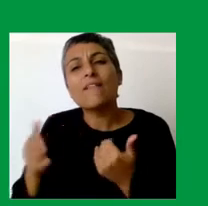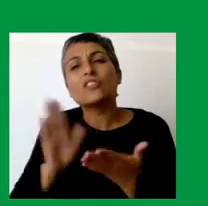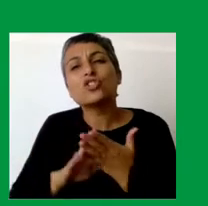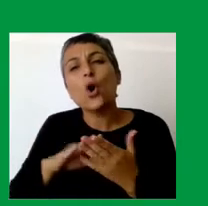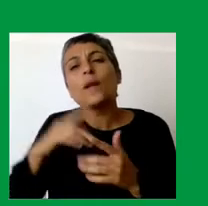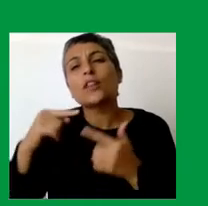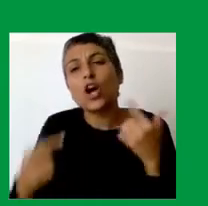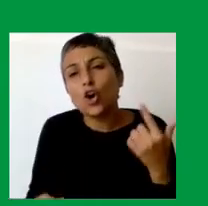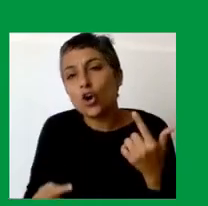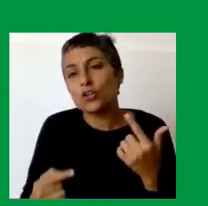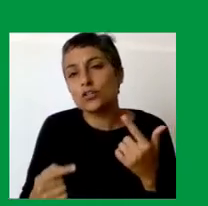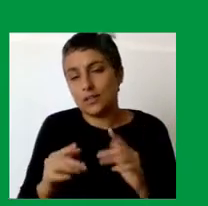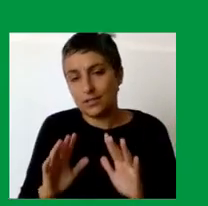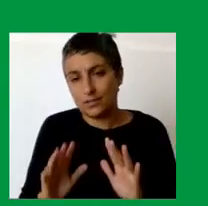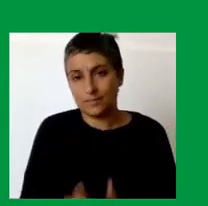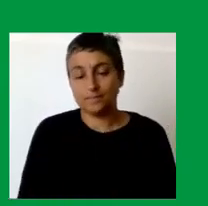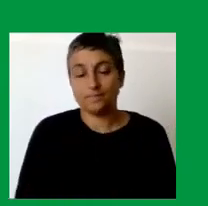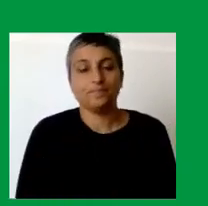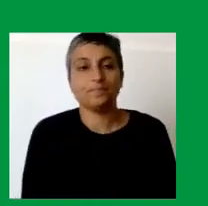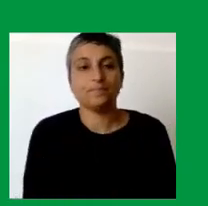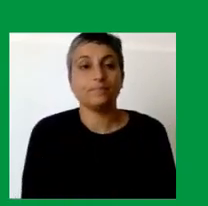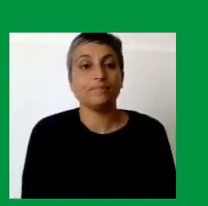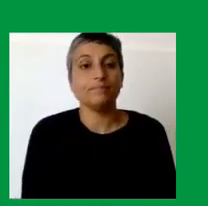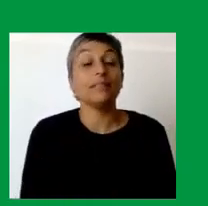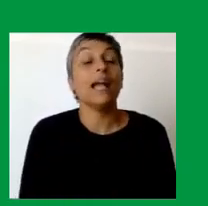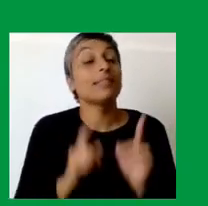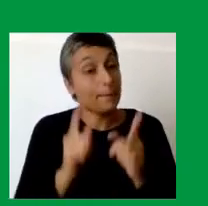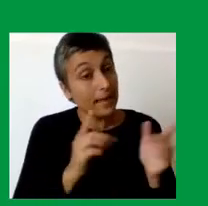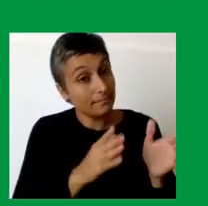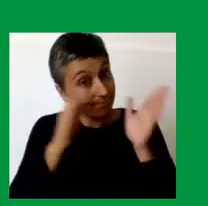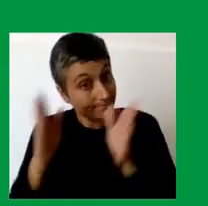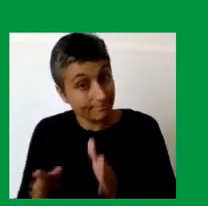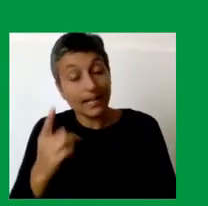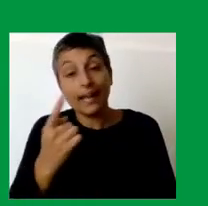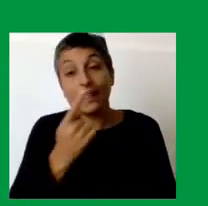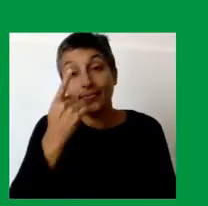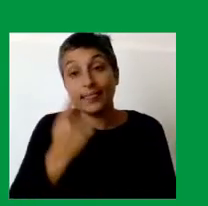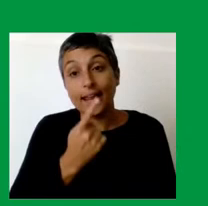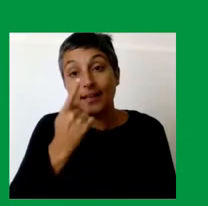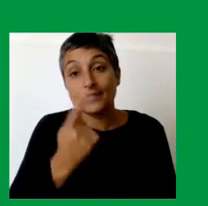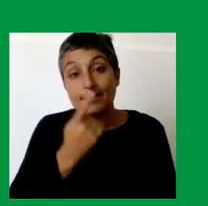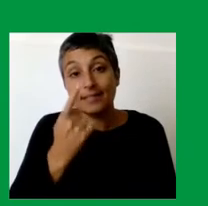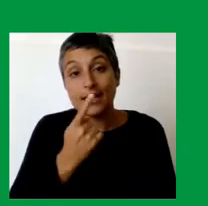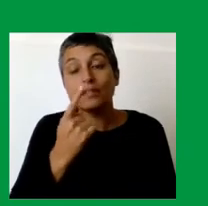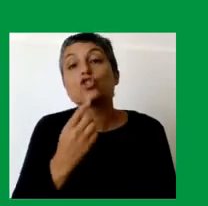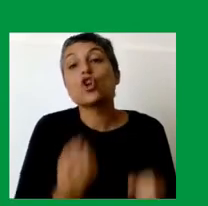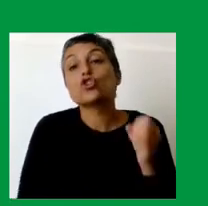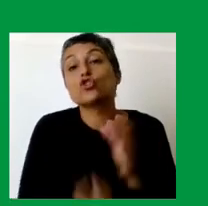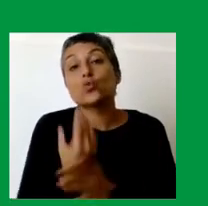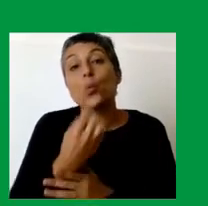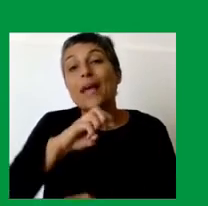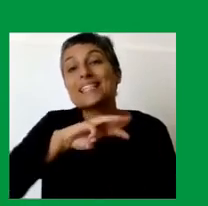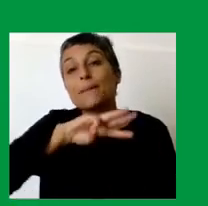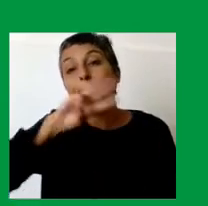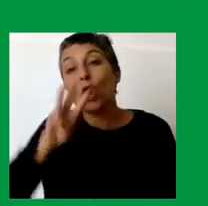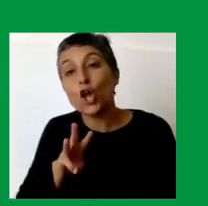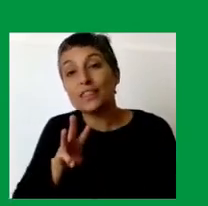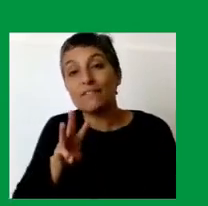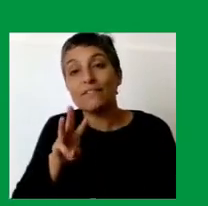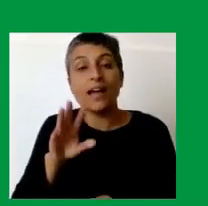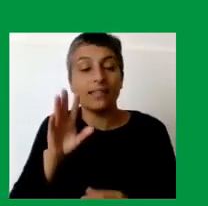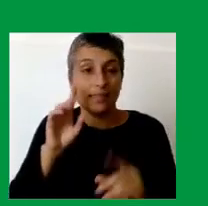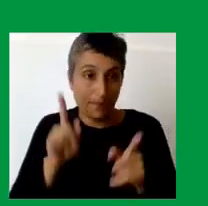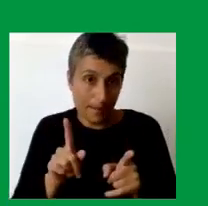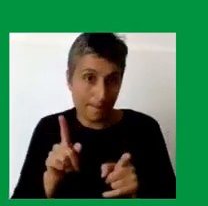la escuchamos hablar. Y a su vez, lo interesante también es, bueno, lo subimos a Spotify, esto de la